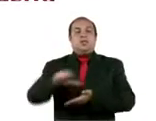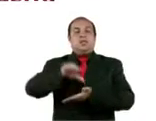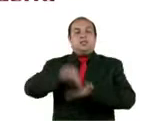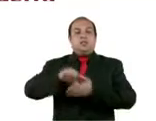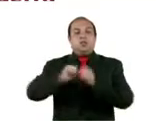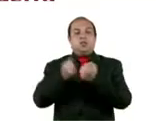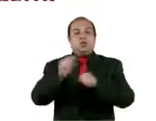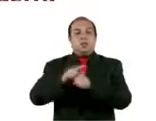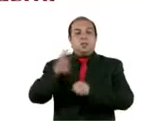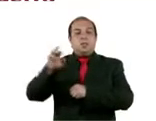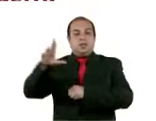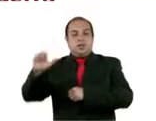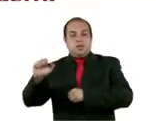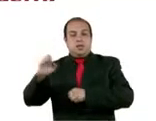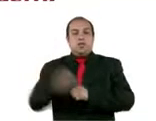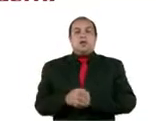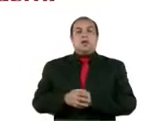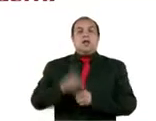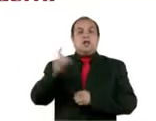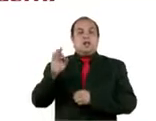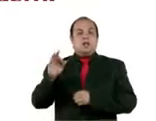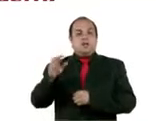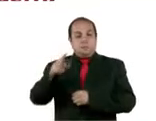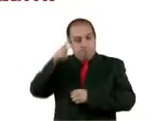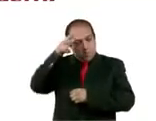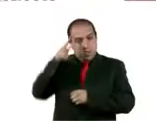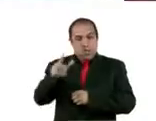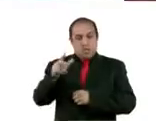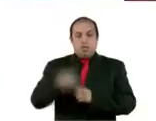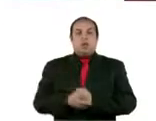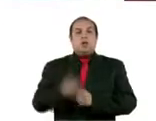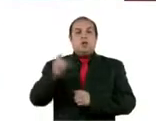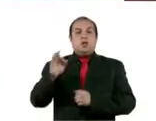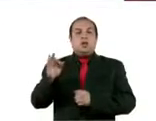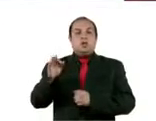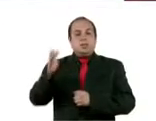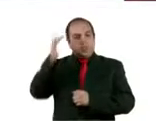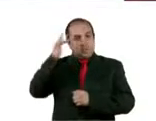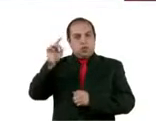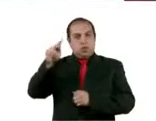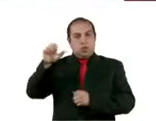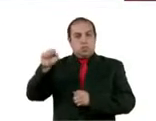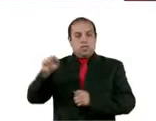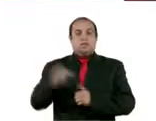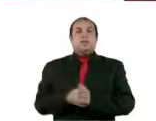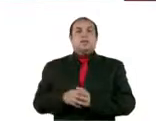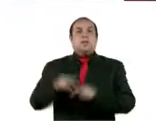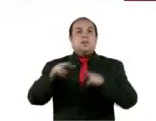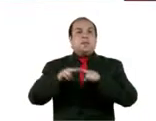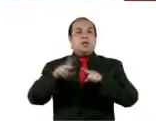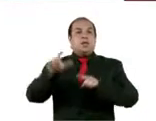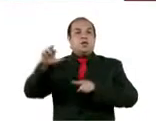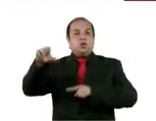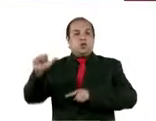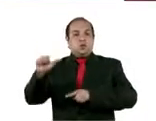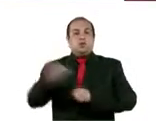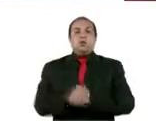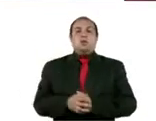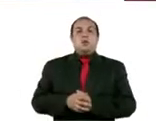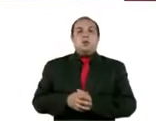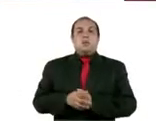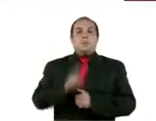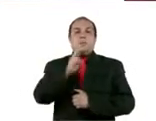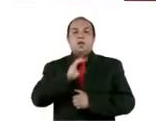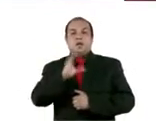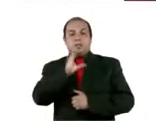Hidalgo, el DIF Santo Tomás Ajusco y el Parque Leona Vicario. En Venustiano Carranza vamos a estar en el Deportivo